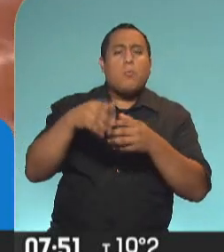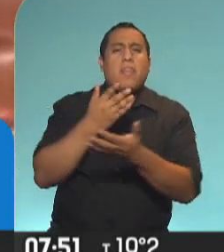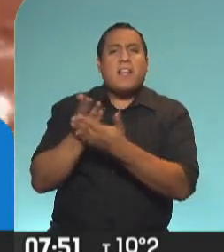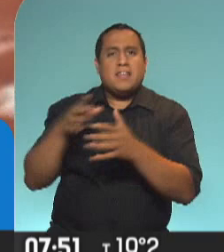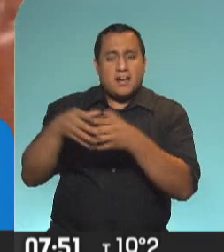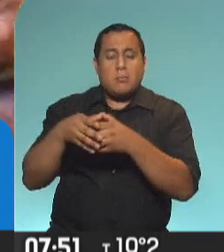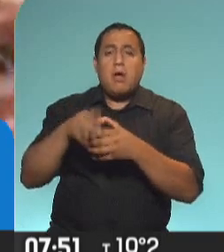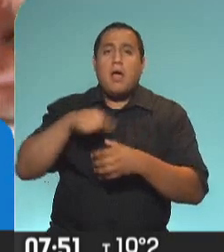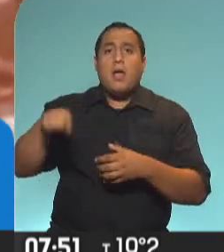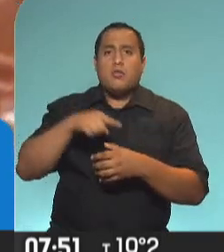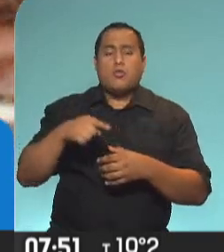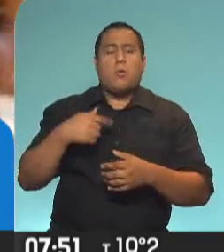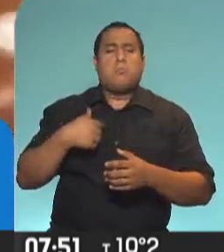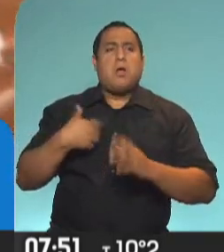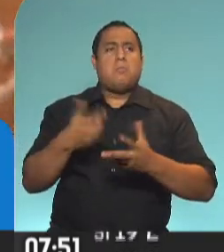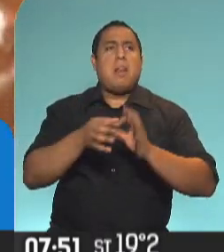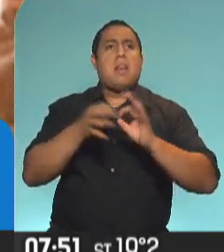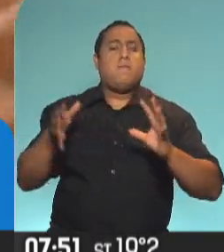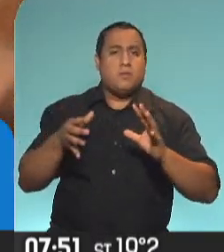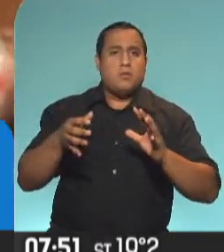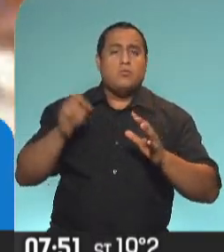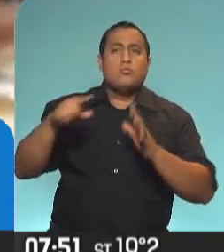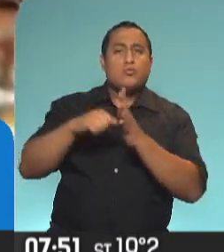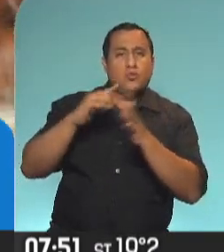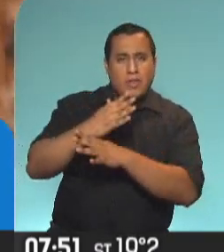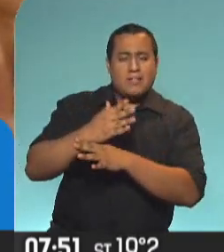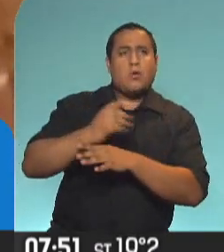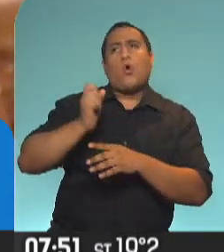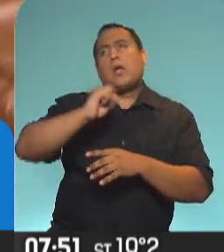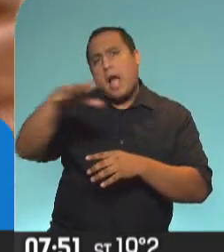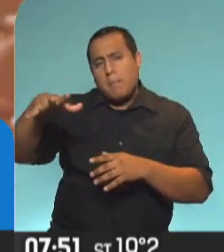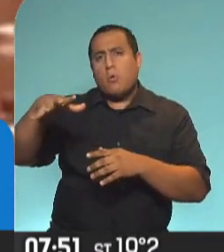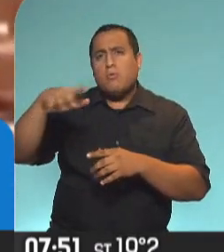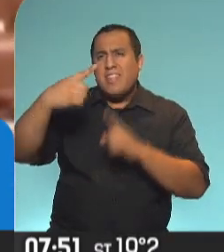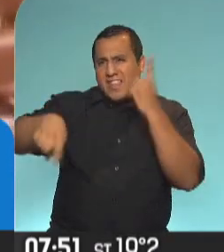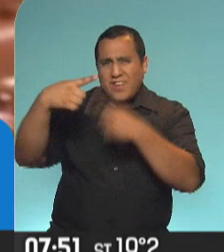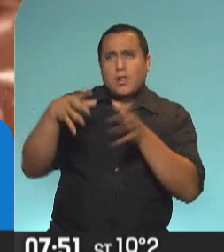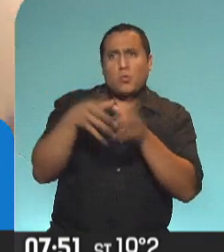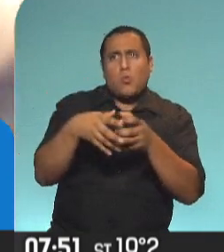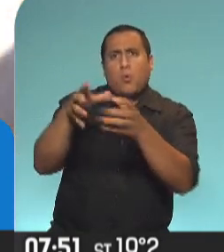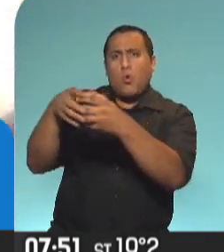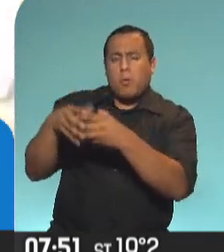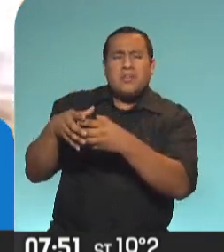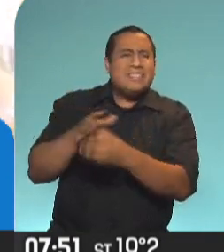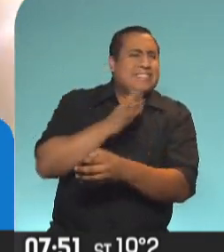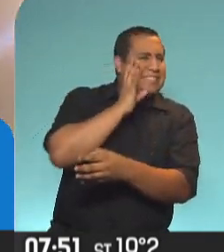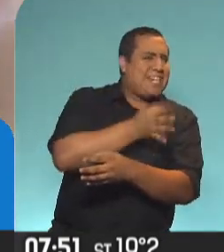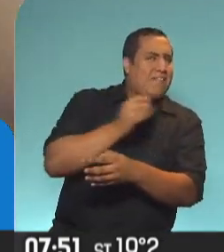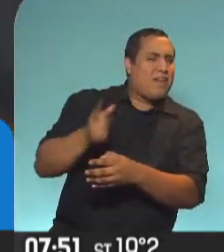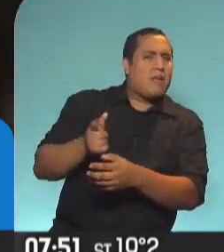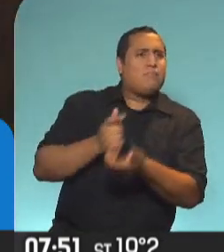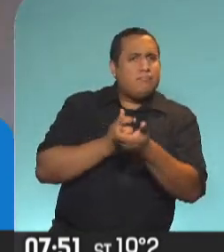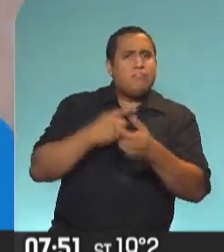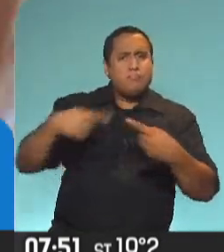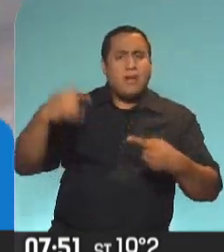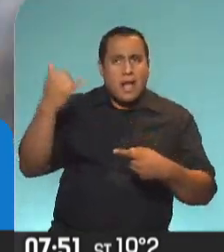que se catalogan como libertarios, de milicias urbanas y rurales, o sea que son grupos que se sabía que iban a portar armas porque muchos de